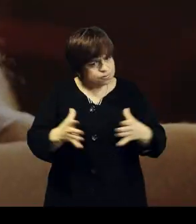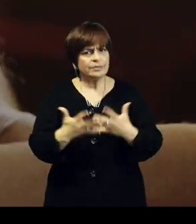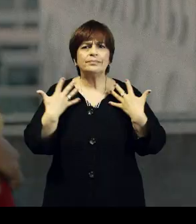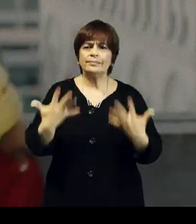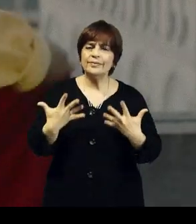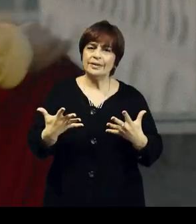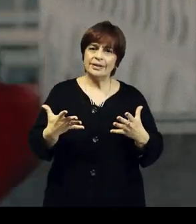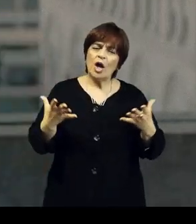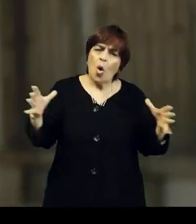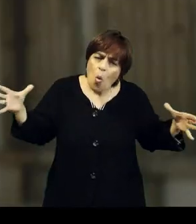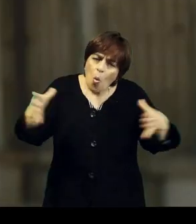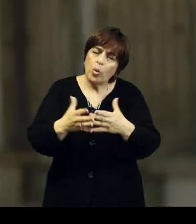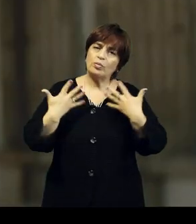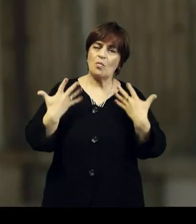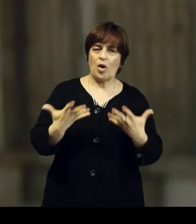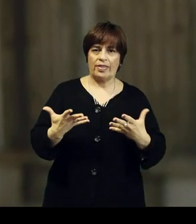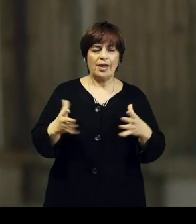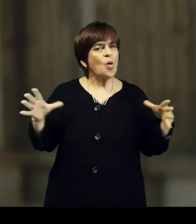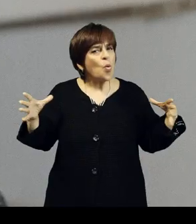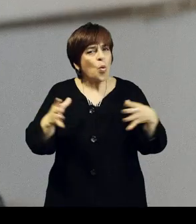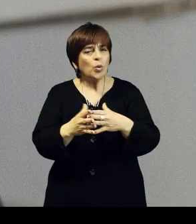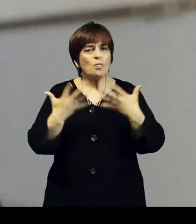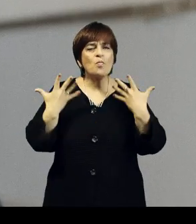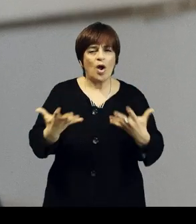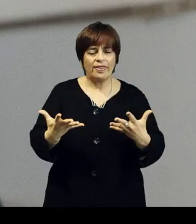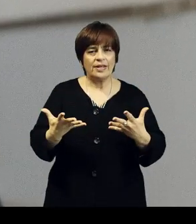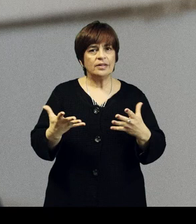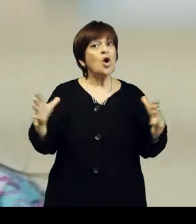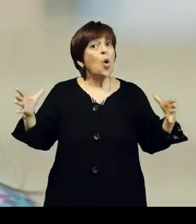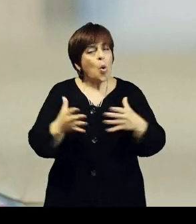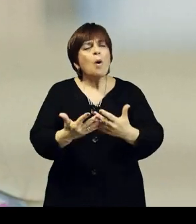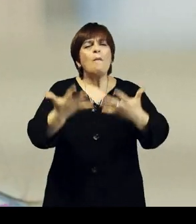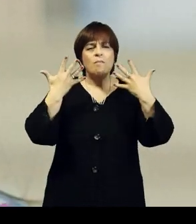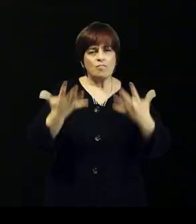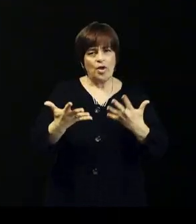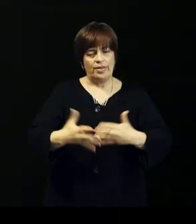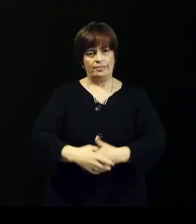podemos. Juntos podemos. Juntos podemos. Juntos podemos.